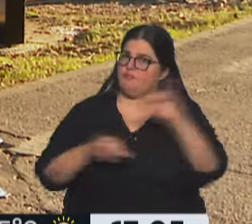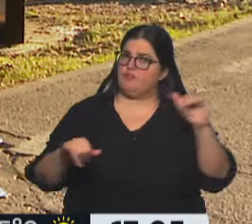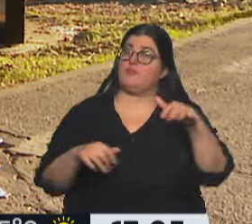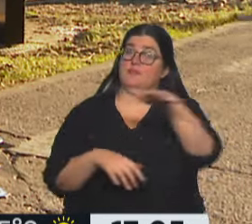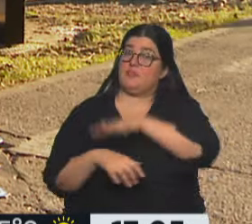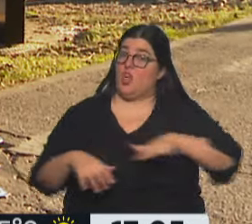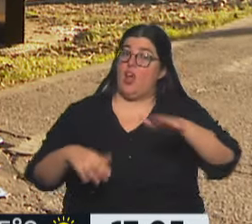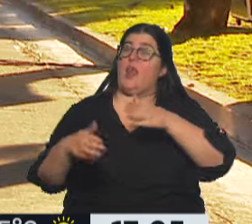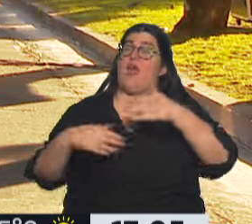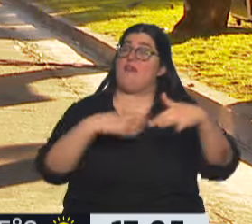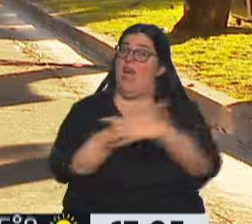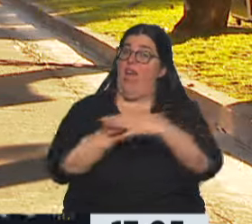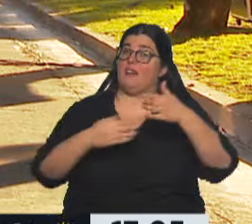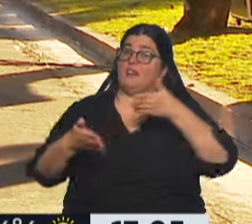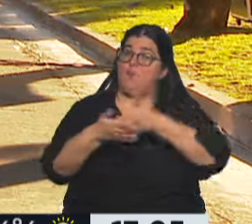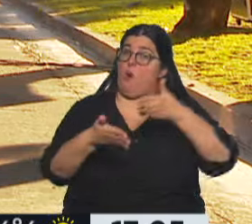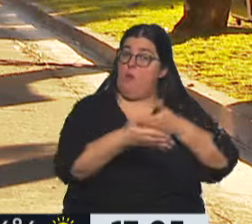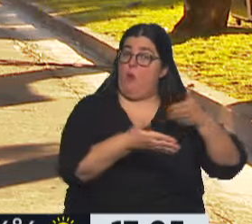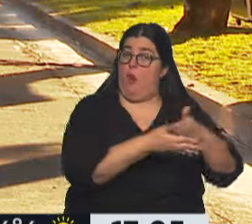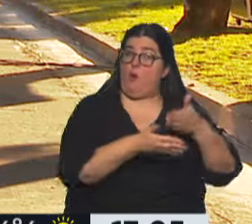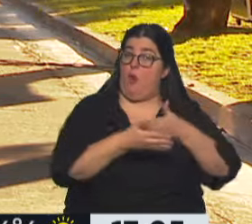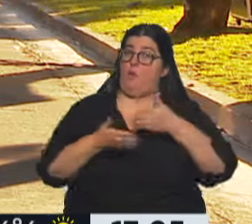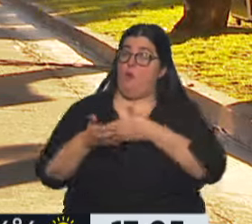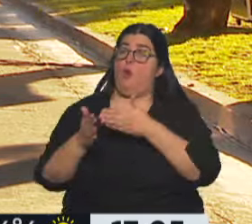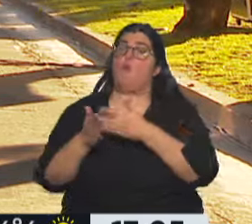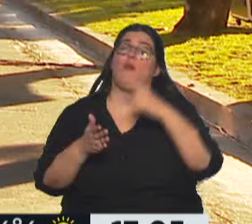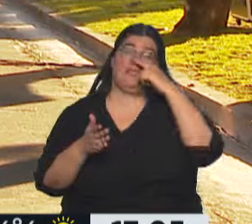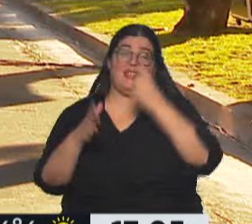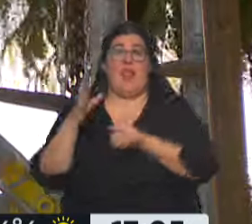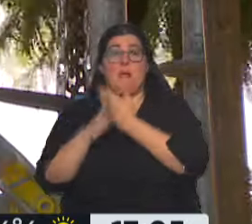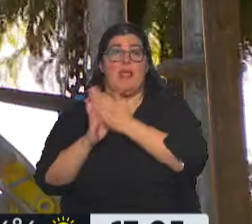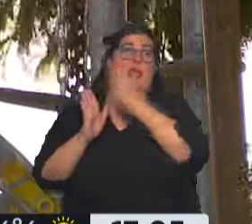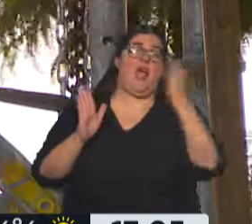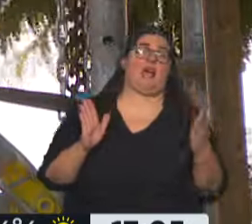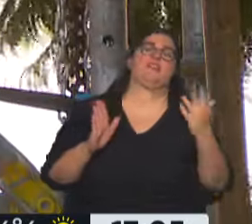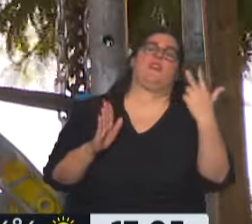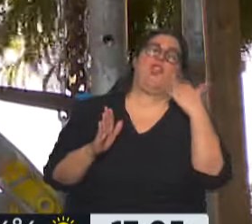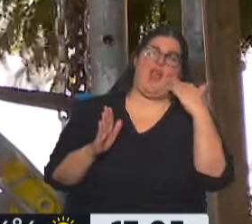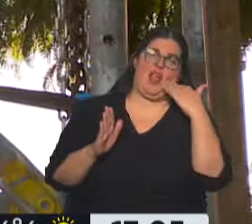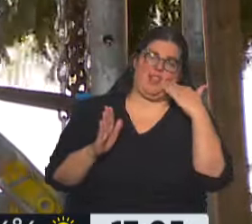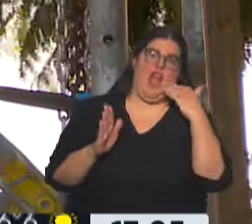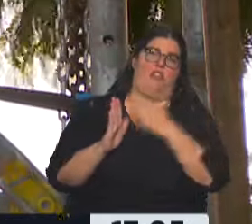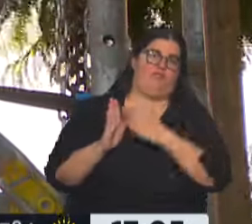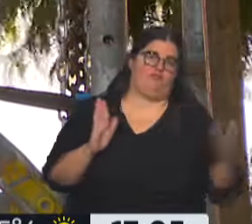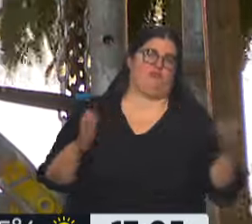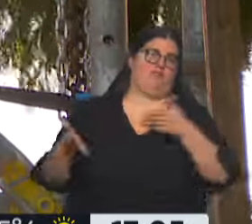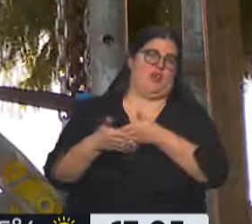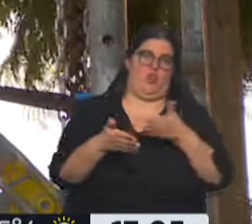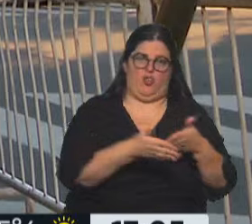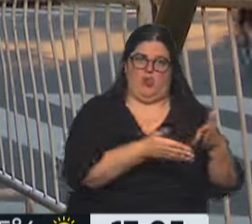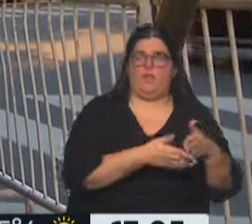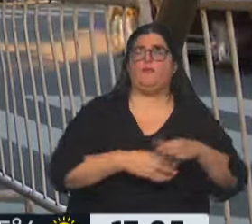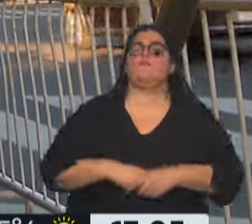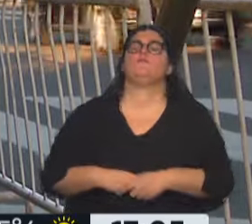zona permanecerá interrumpido entre las 7 de la mañana y las 3 de la tarde. Mañana,